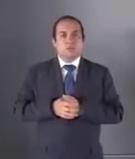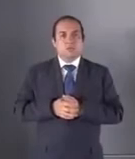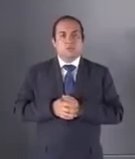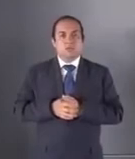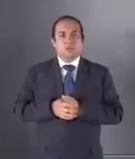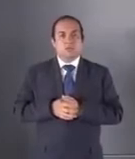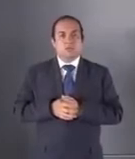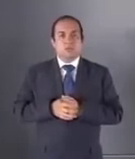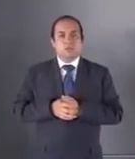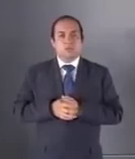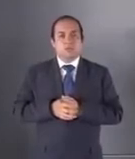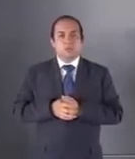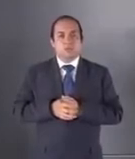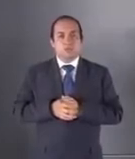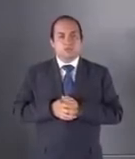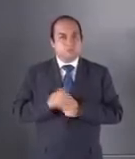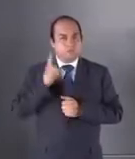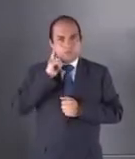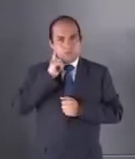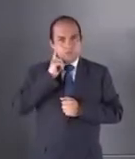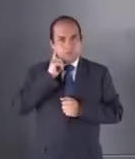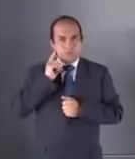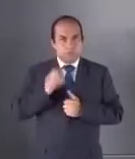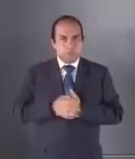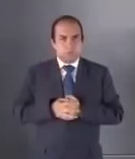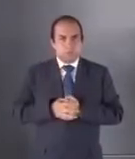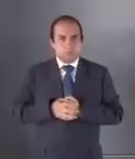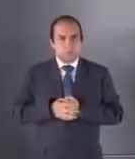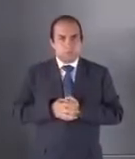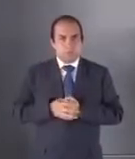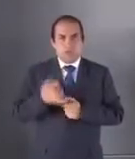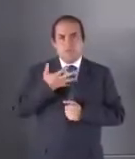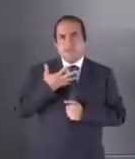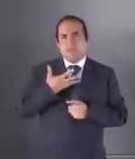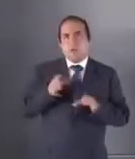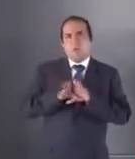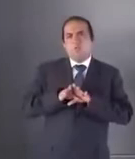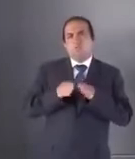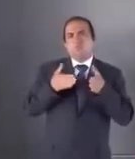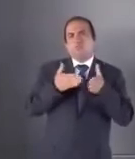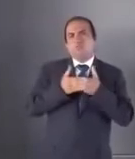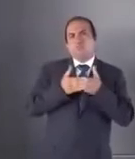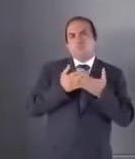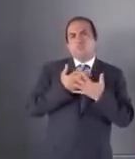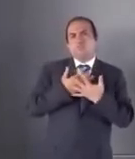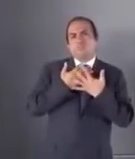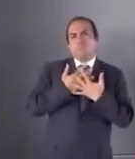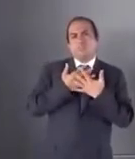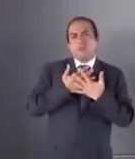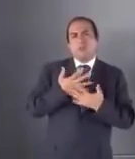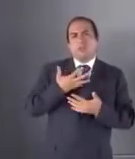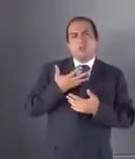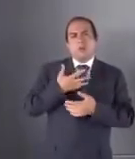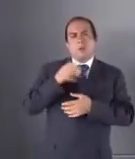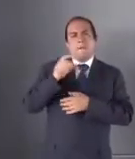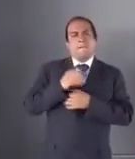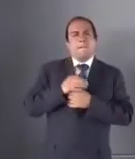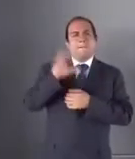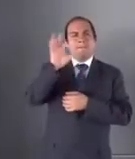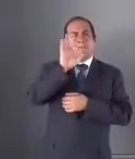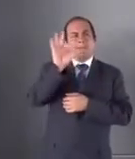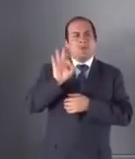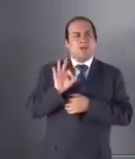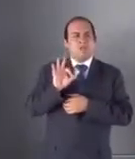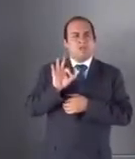suspensión. ¿No se está violentando esto? ¿Se está trabajando? Una suspensión y es una suspensión de un porcentaje del puente y se